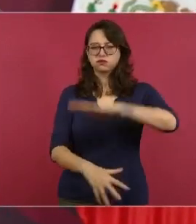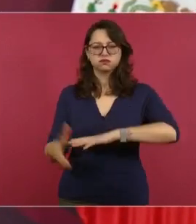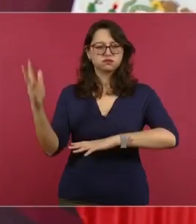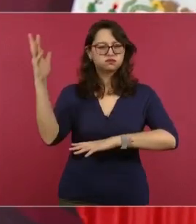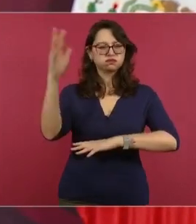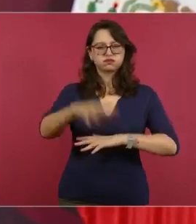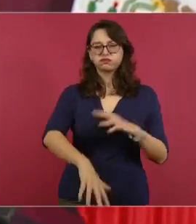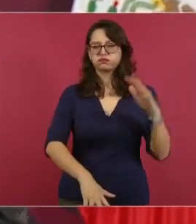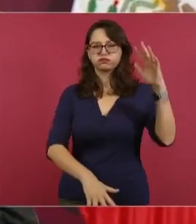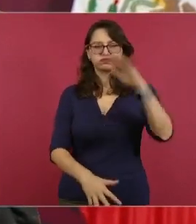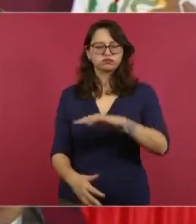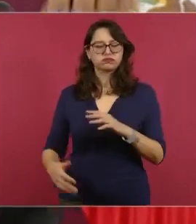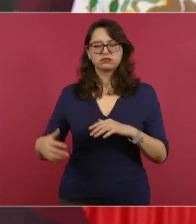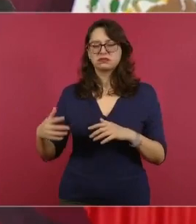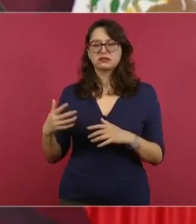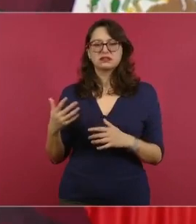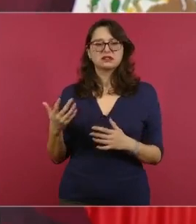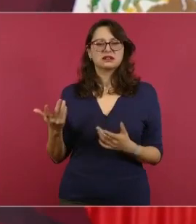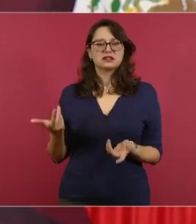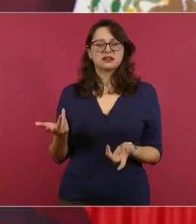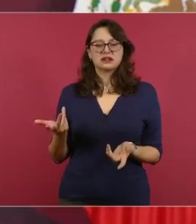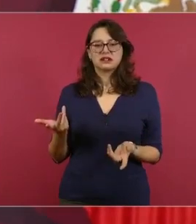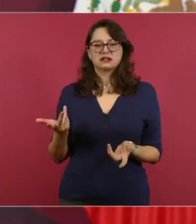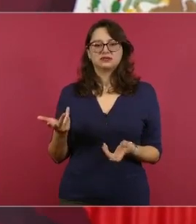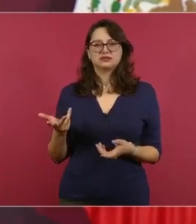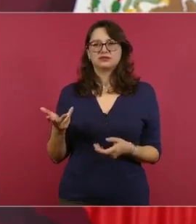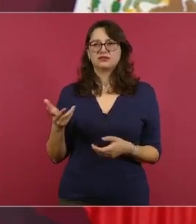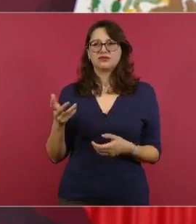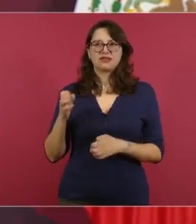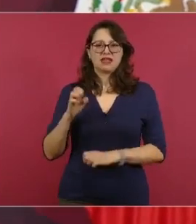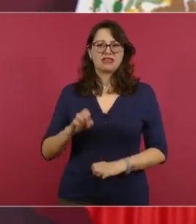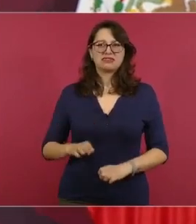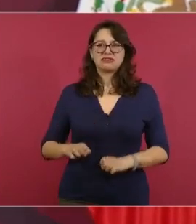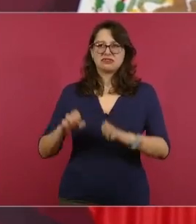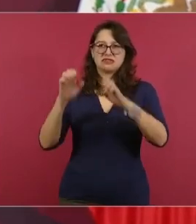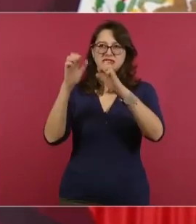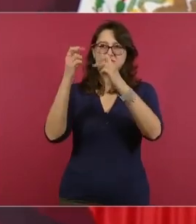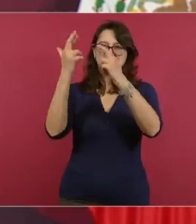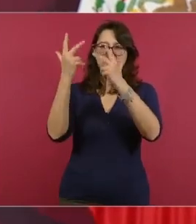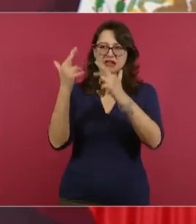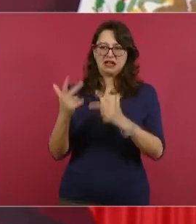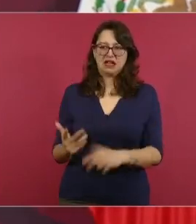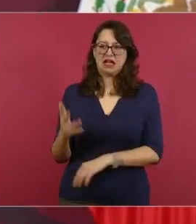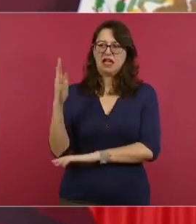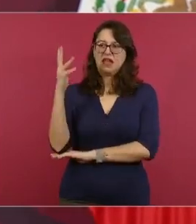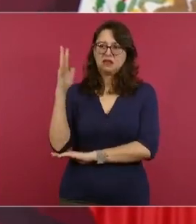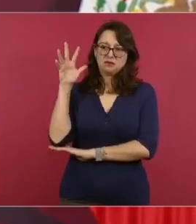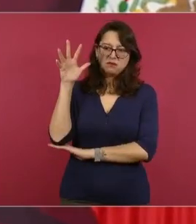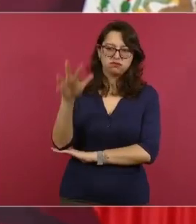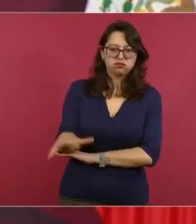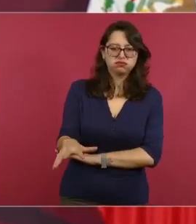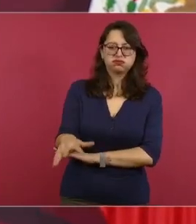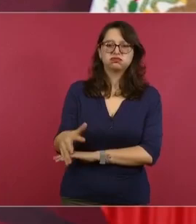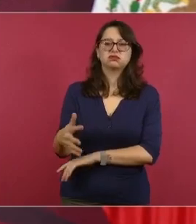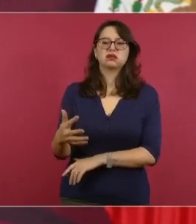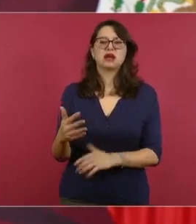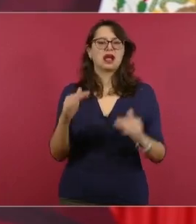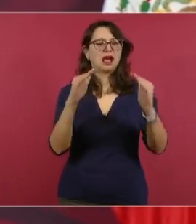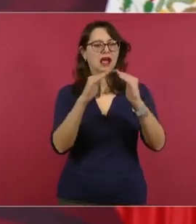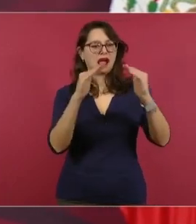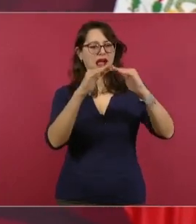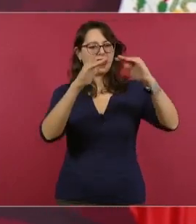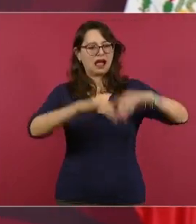todas las calles, encima de edificios, encima de viviendas, encima